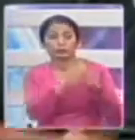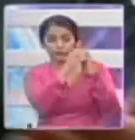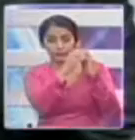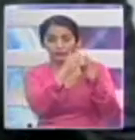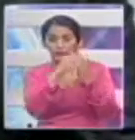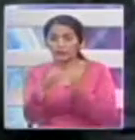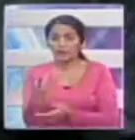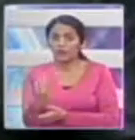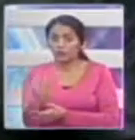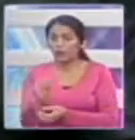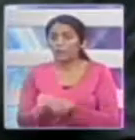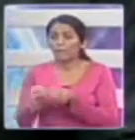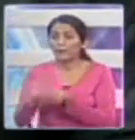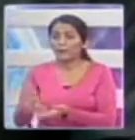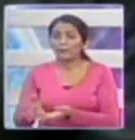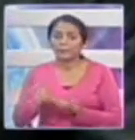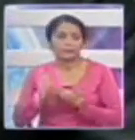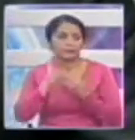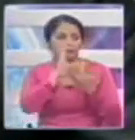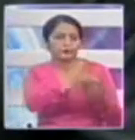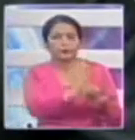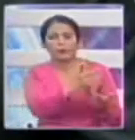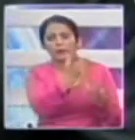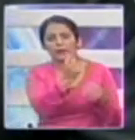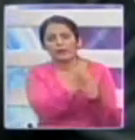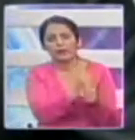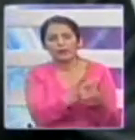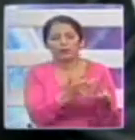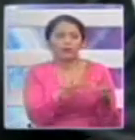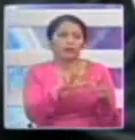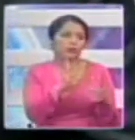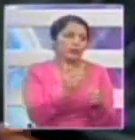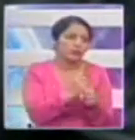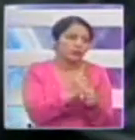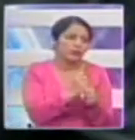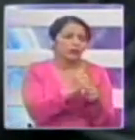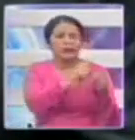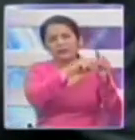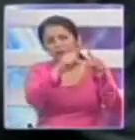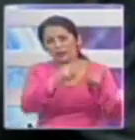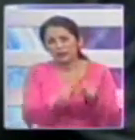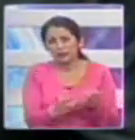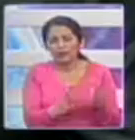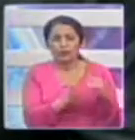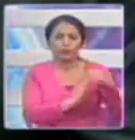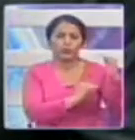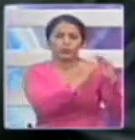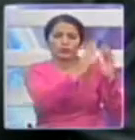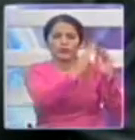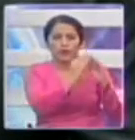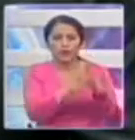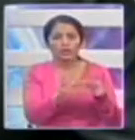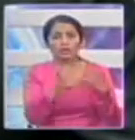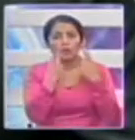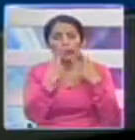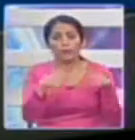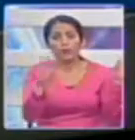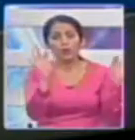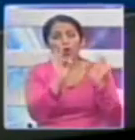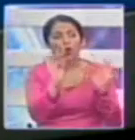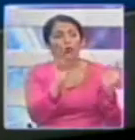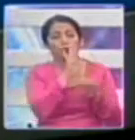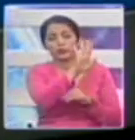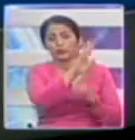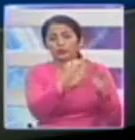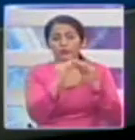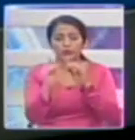refiriendo a la reactivación del empleo, de la producción y de la infraestructura, tanto infraestructura pública como vivienda. En